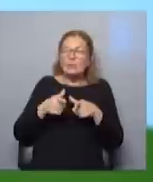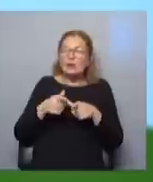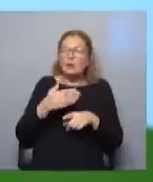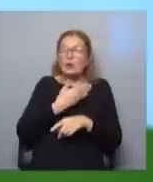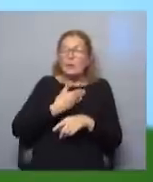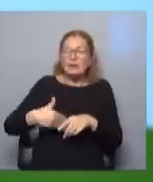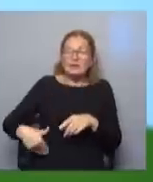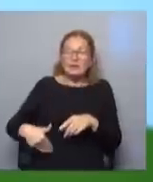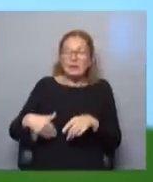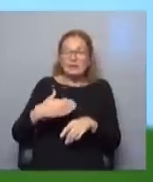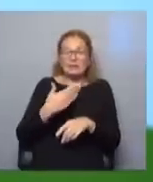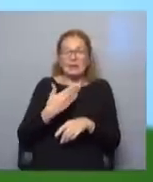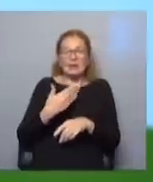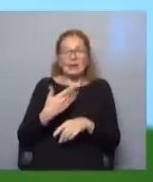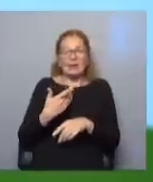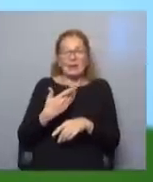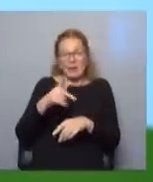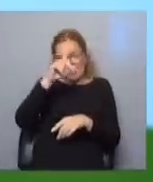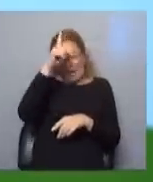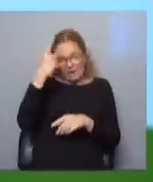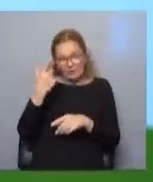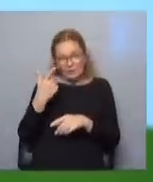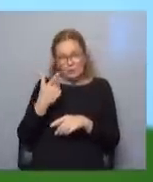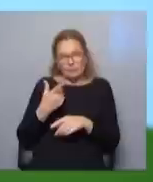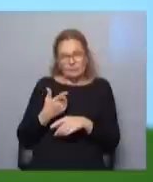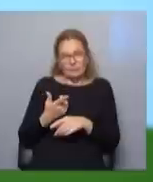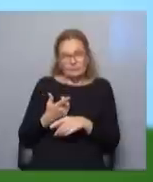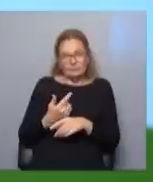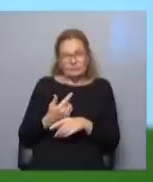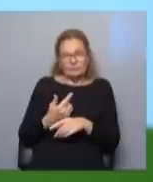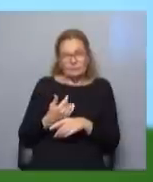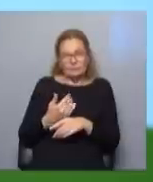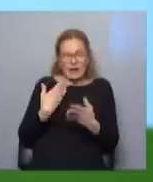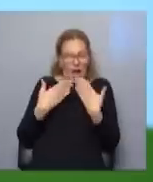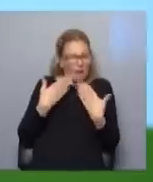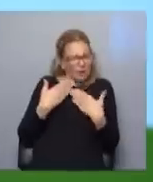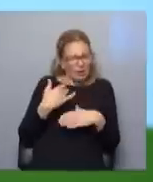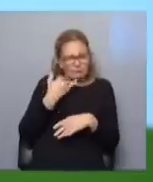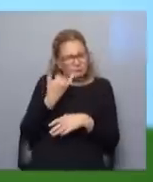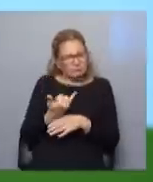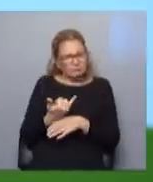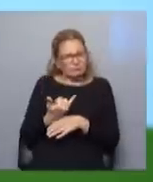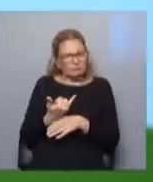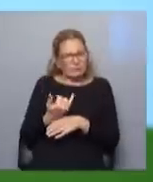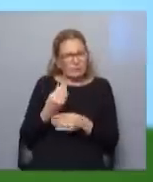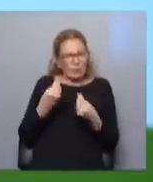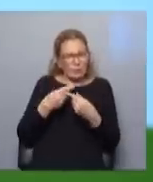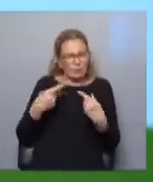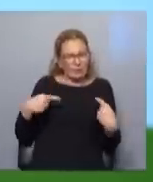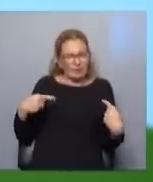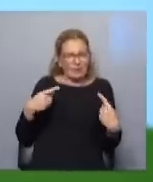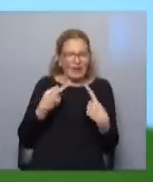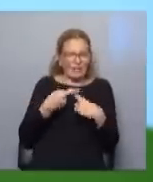el presidente y con el gobierno por supuesto se conversa ahora muchas veces la